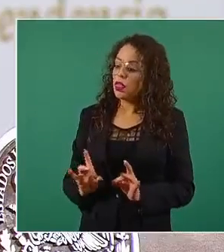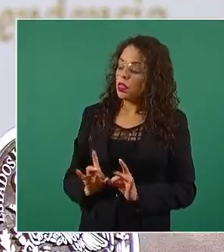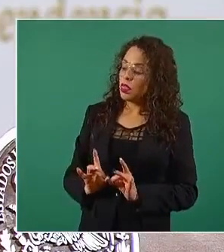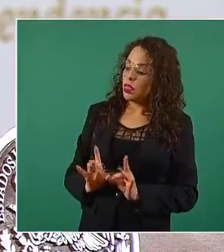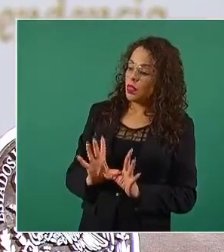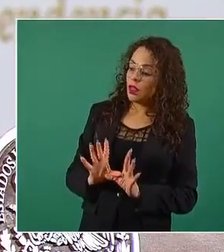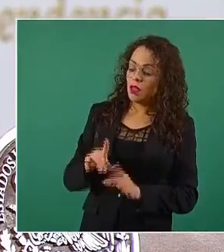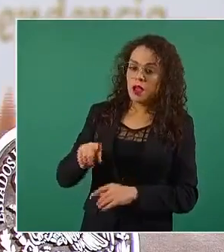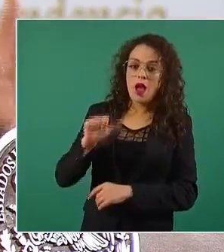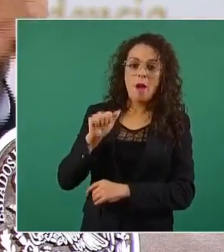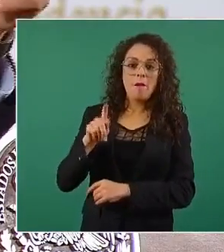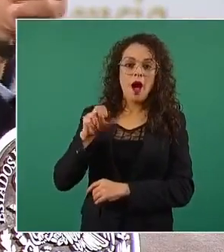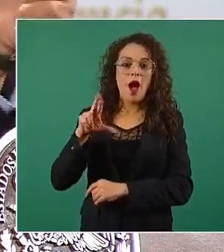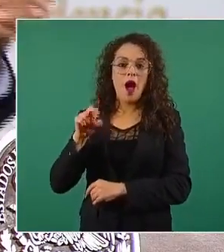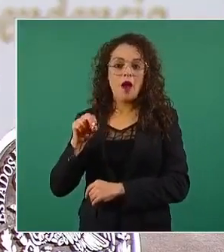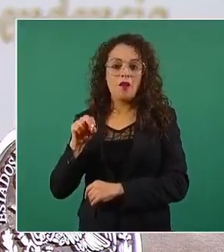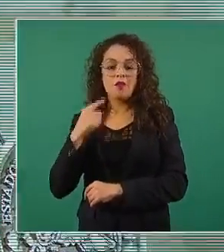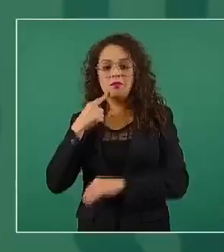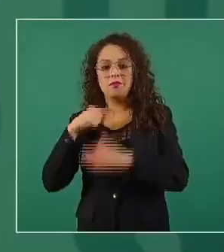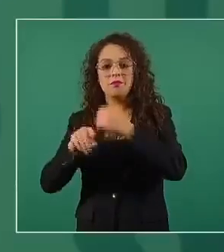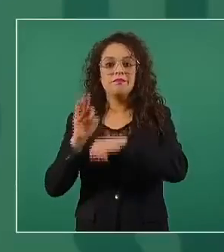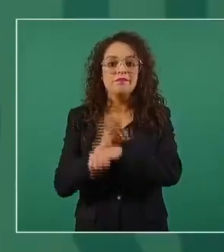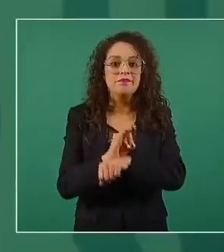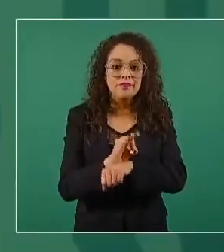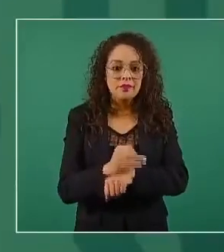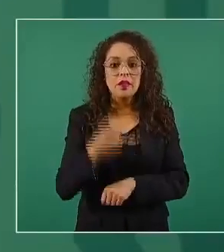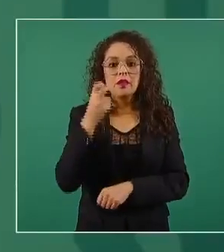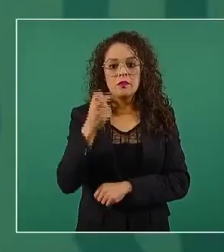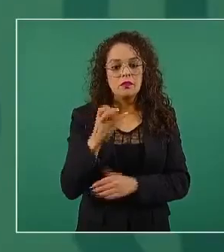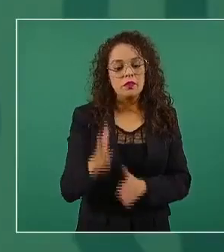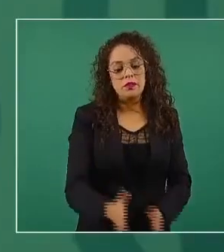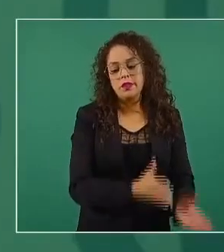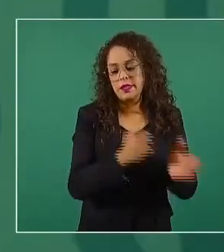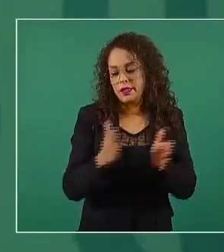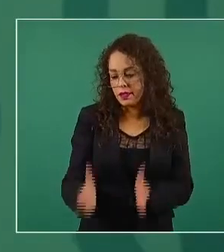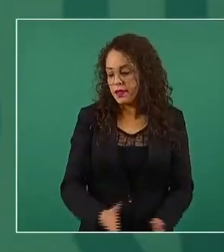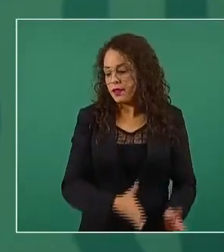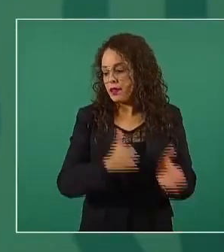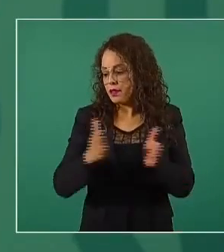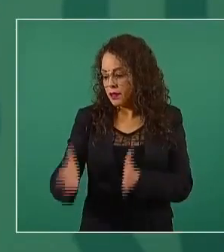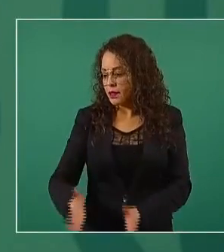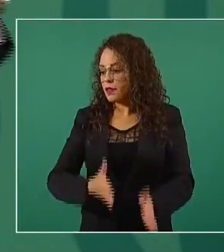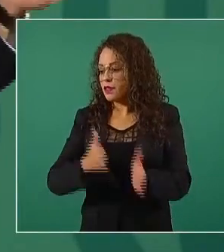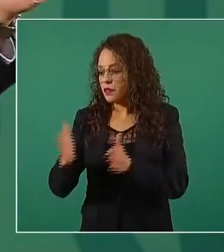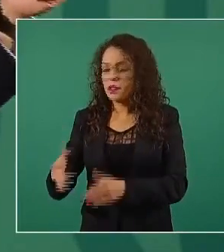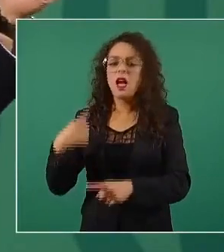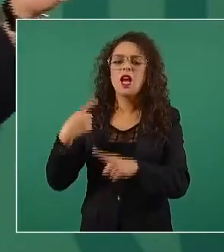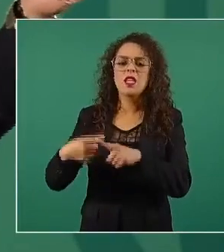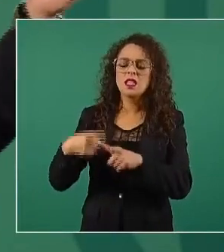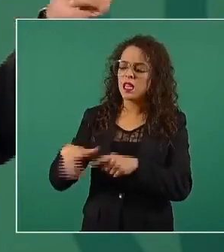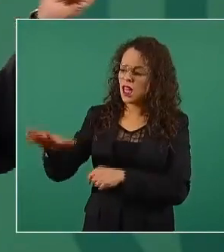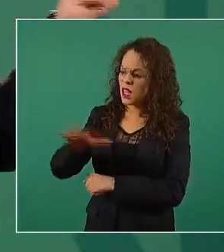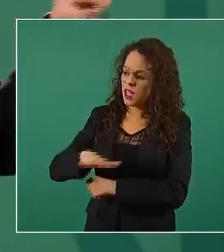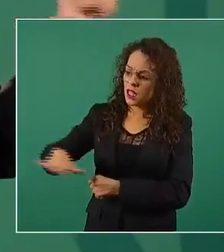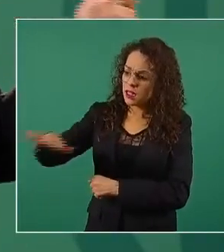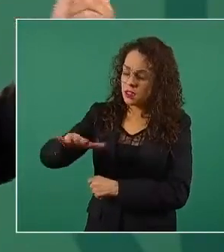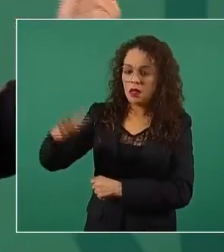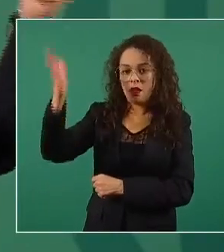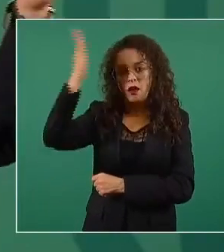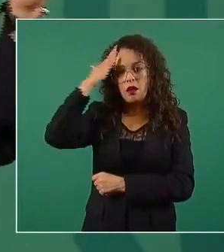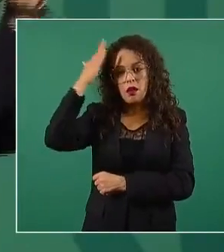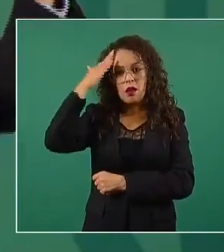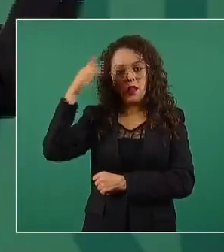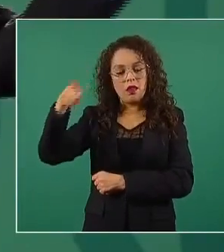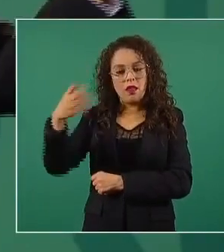Por eso se atrasó, pero estamos hablando de ambientalistas, de líderes